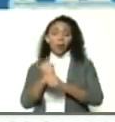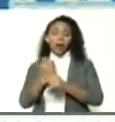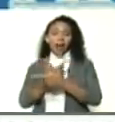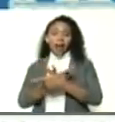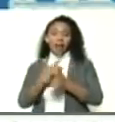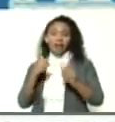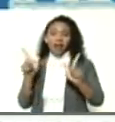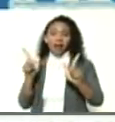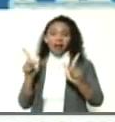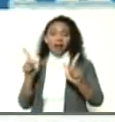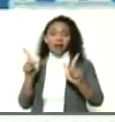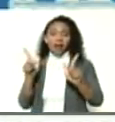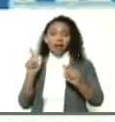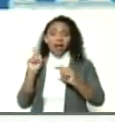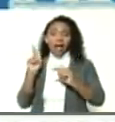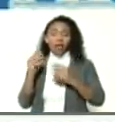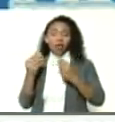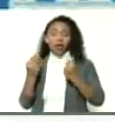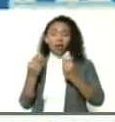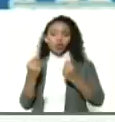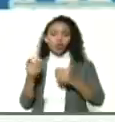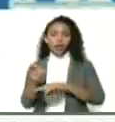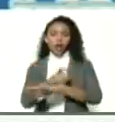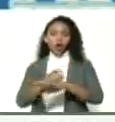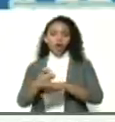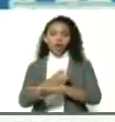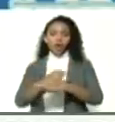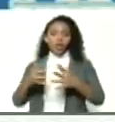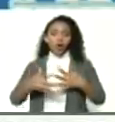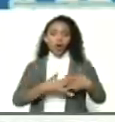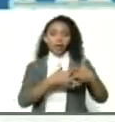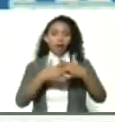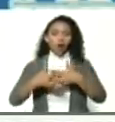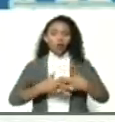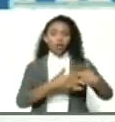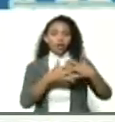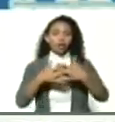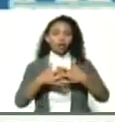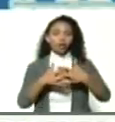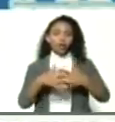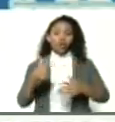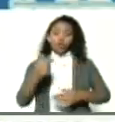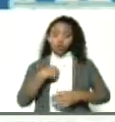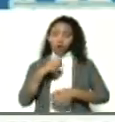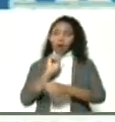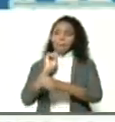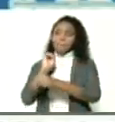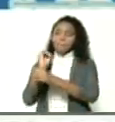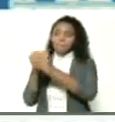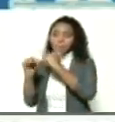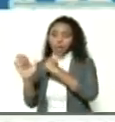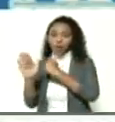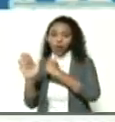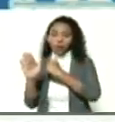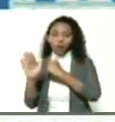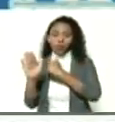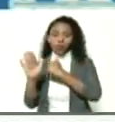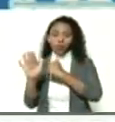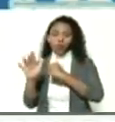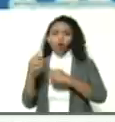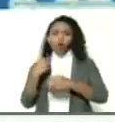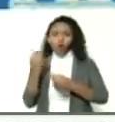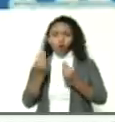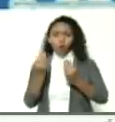liberar, repito, esos recursos que el gobierno de los Estados Unidos, yo le envío un mensaje como una